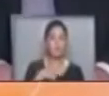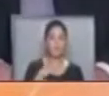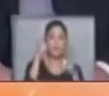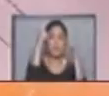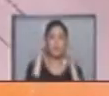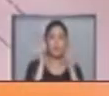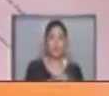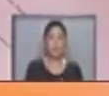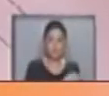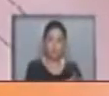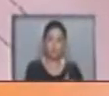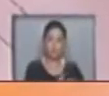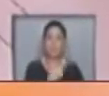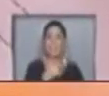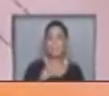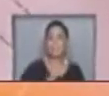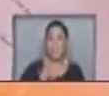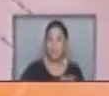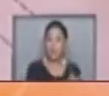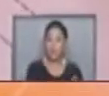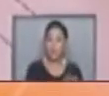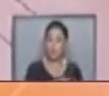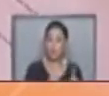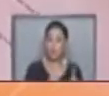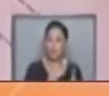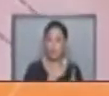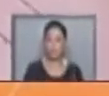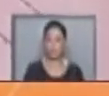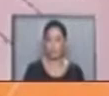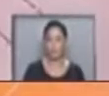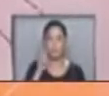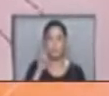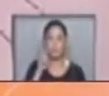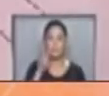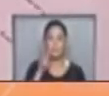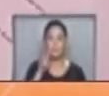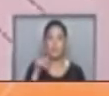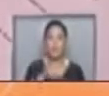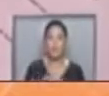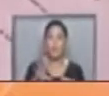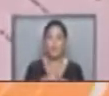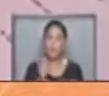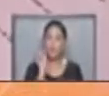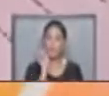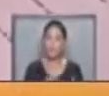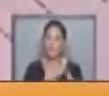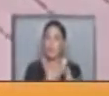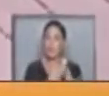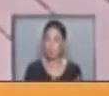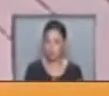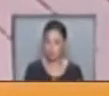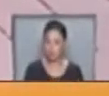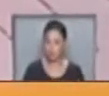de donde se reafirma la nacionalidad. El caso de Máxima, que sea argentina o no, es anecdótico,